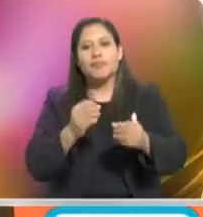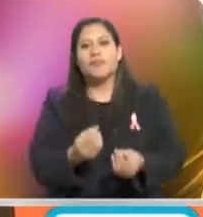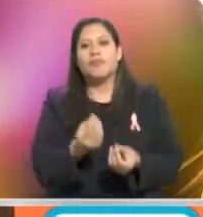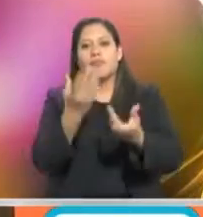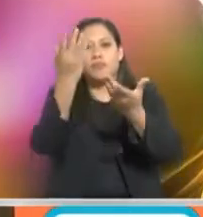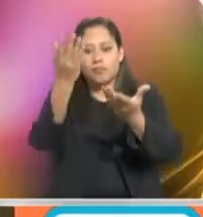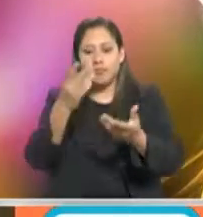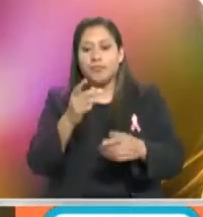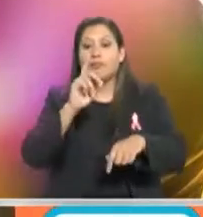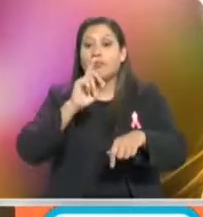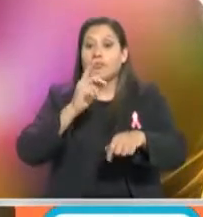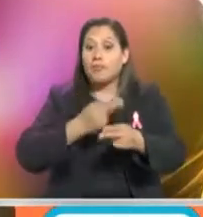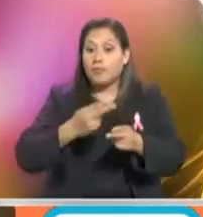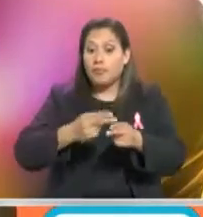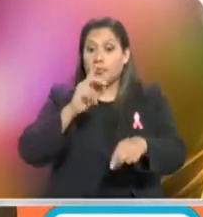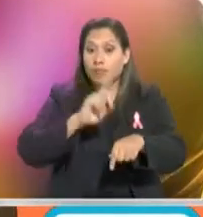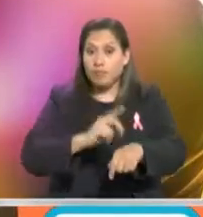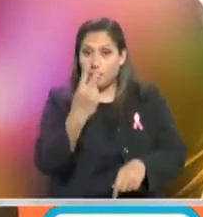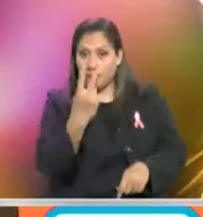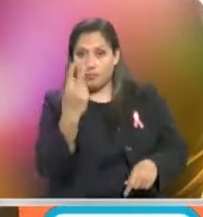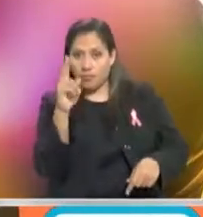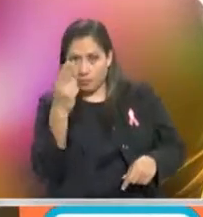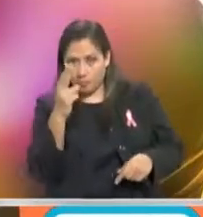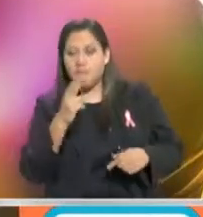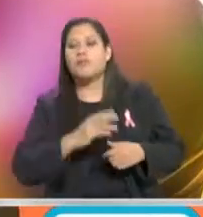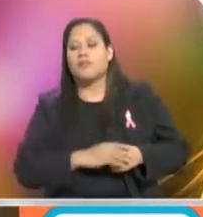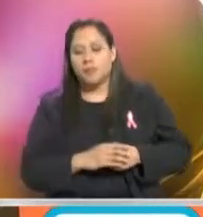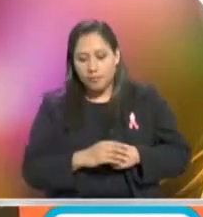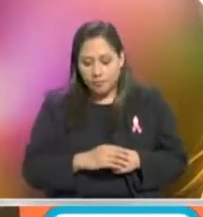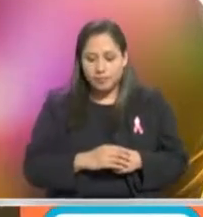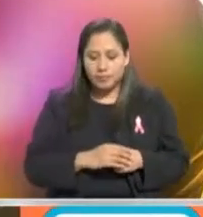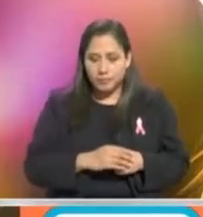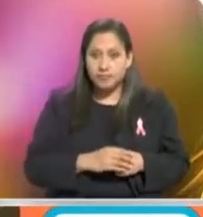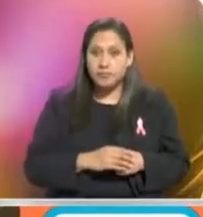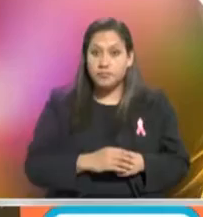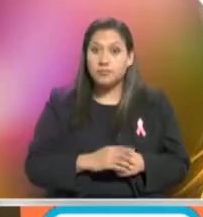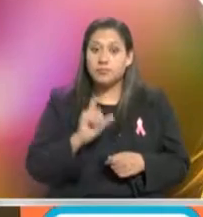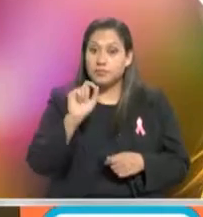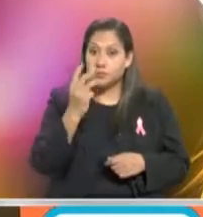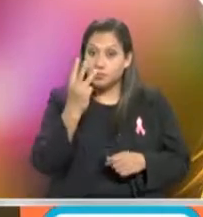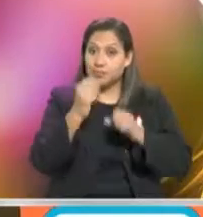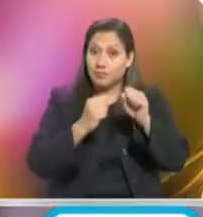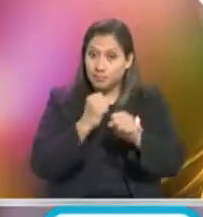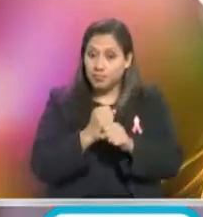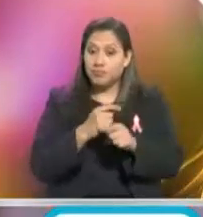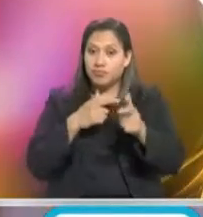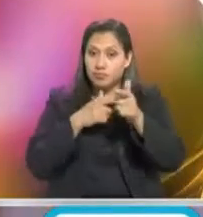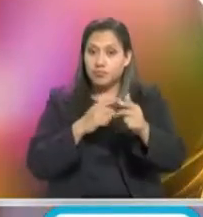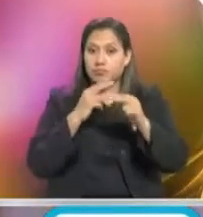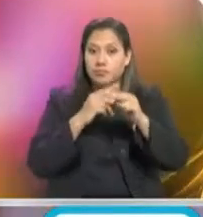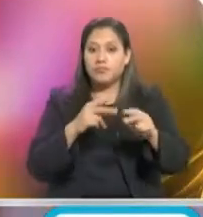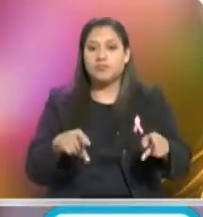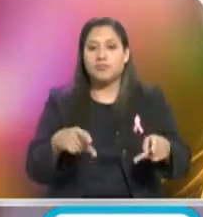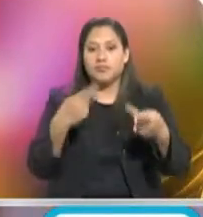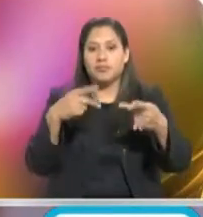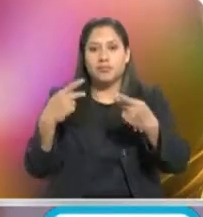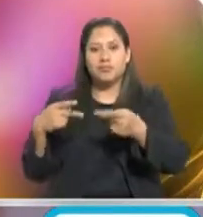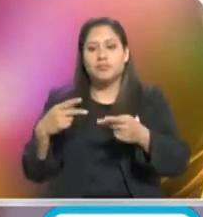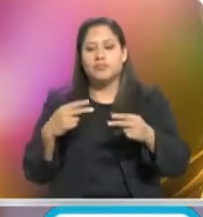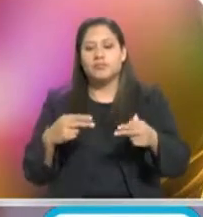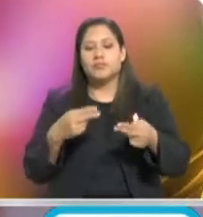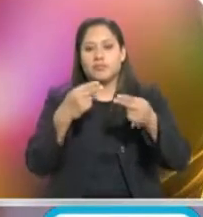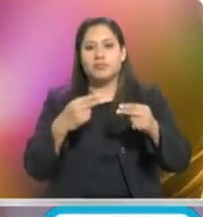a estar hasta el día 2 de noviembre. Maravilloso. Entonces, en 23 años que tiene esta romería